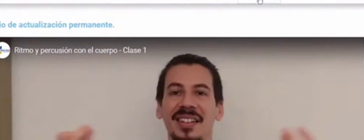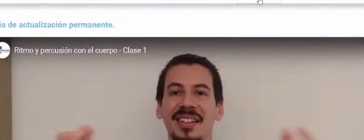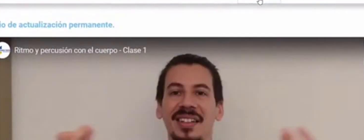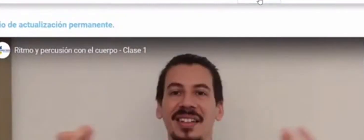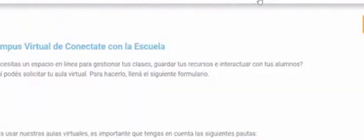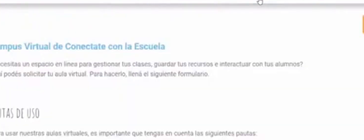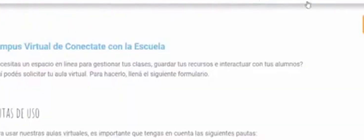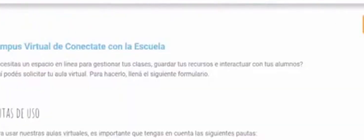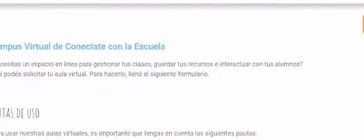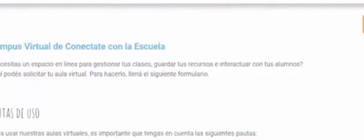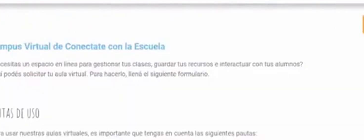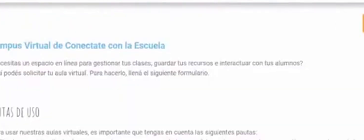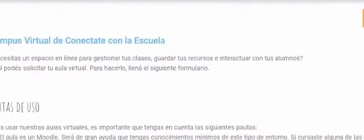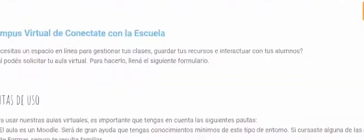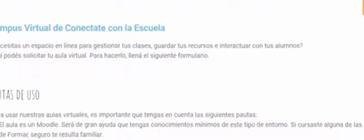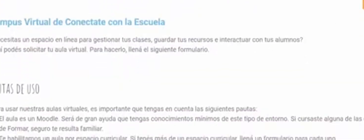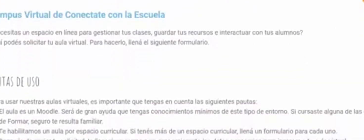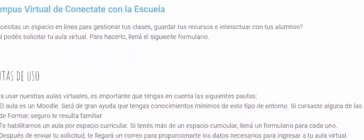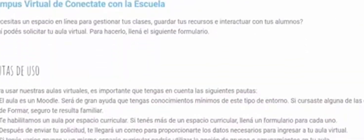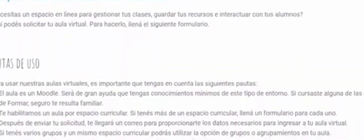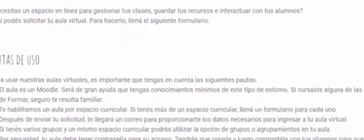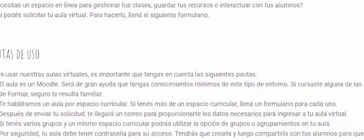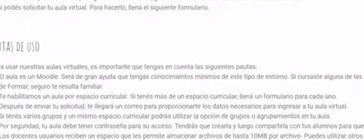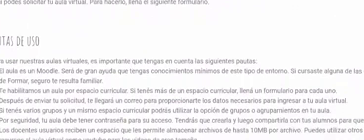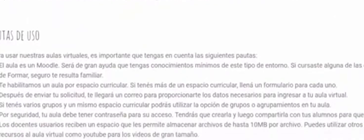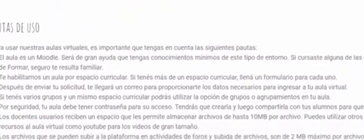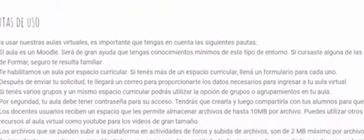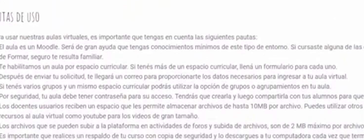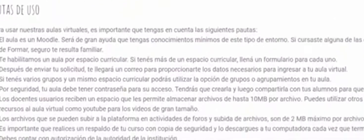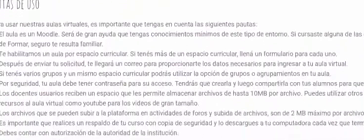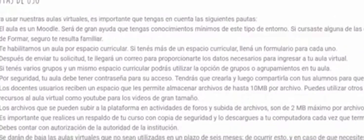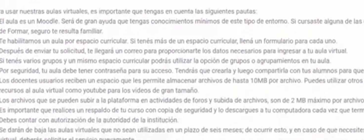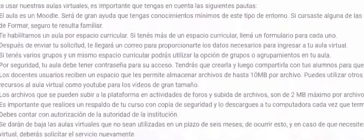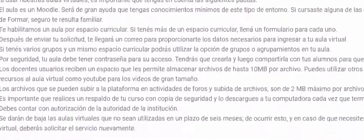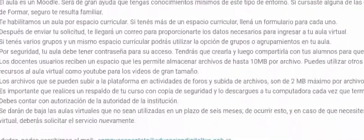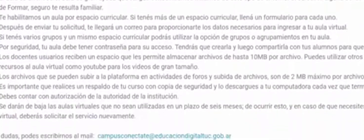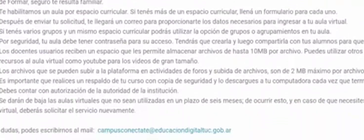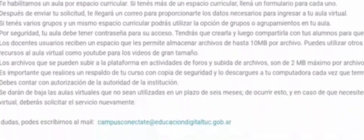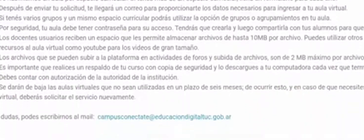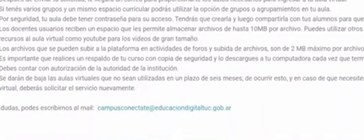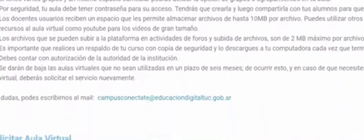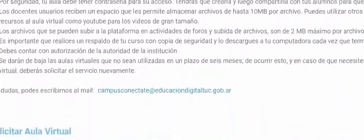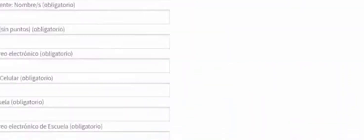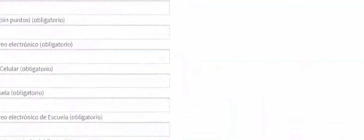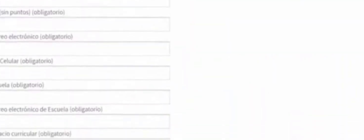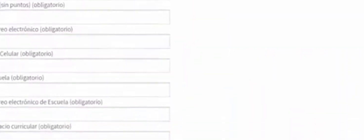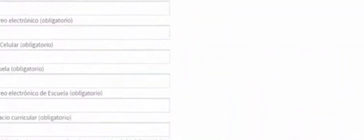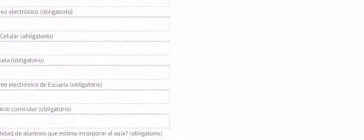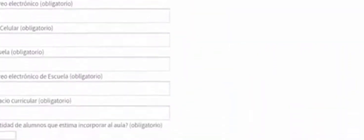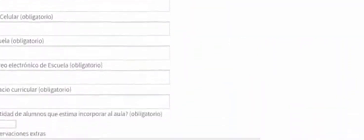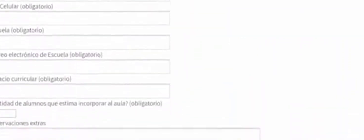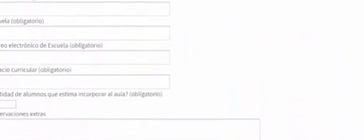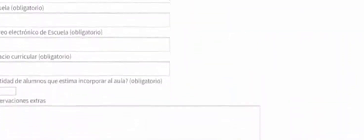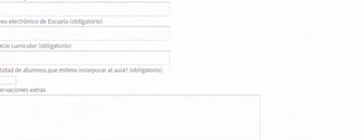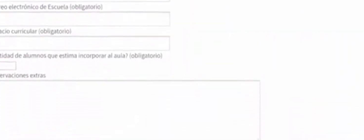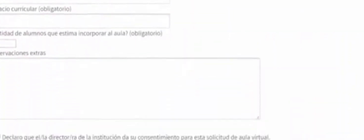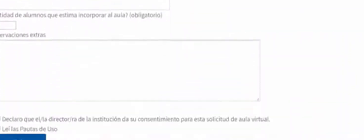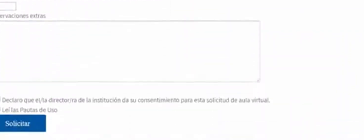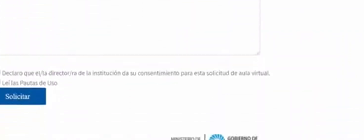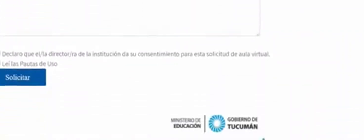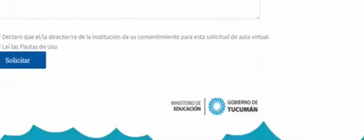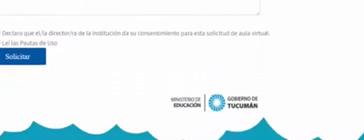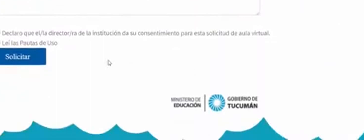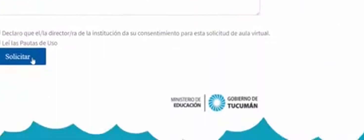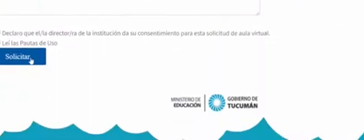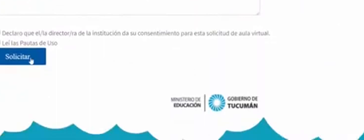Campus. Aquí podrás solicitar un aula virtual para gestionar tus clases de manera online. Además, podrás ingresar al campus de